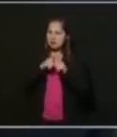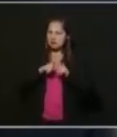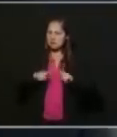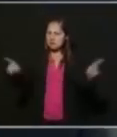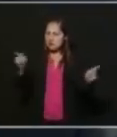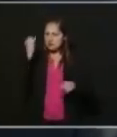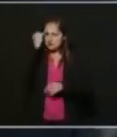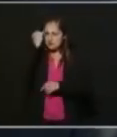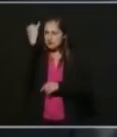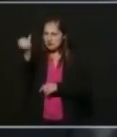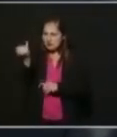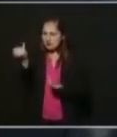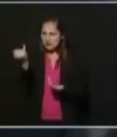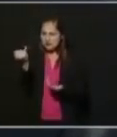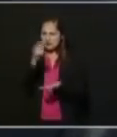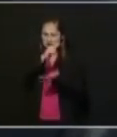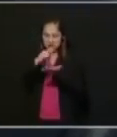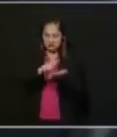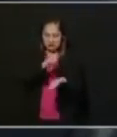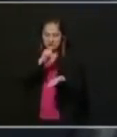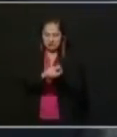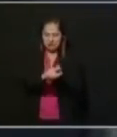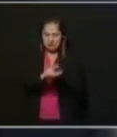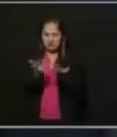el Poder Legislativo,